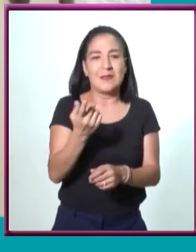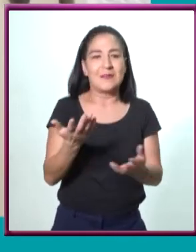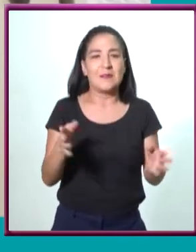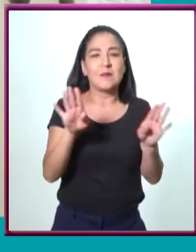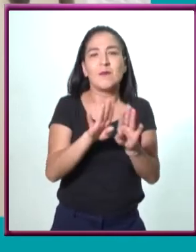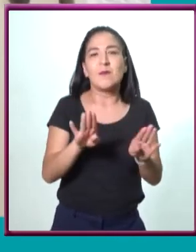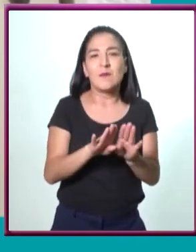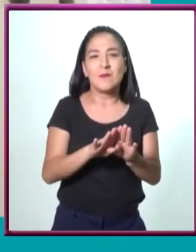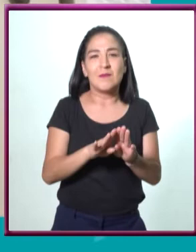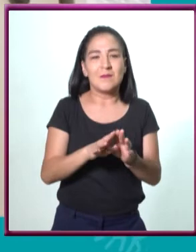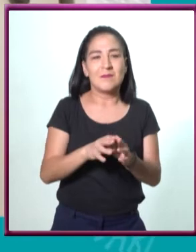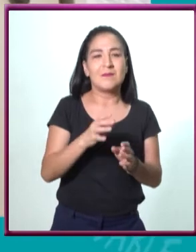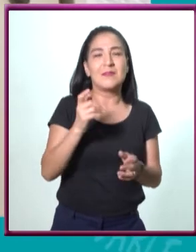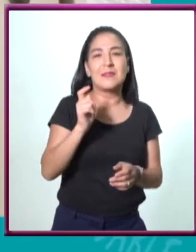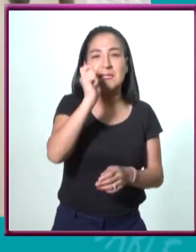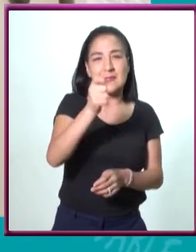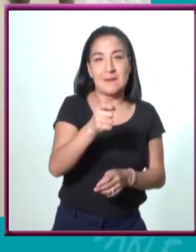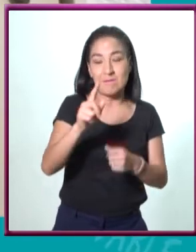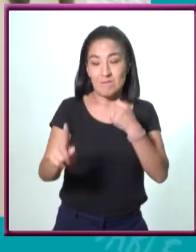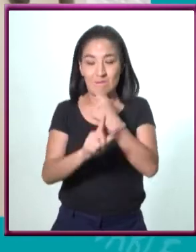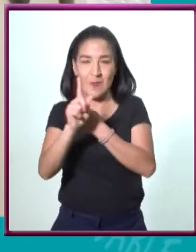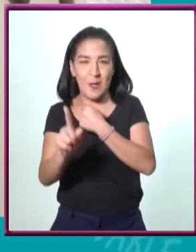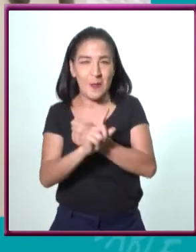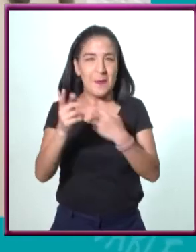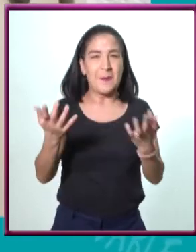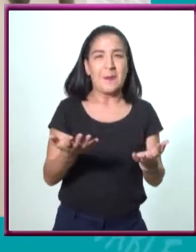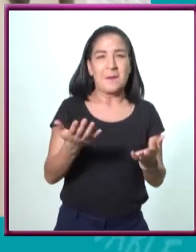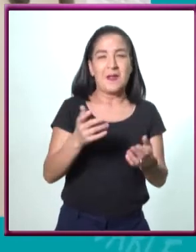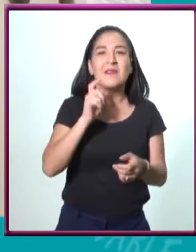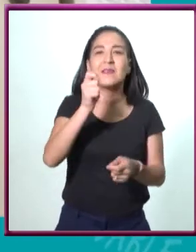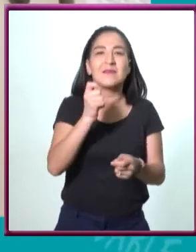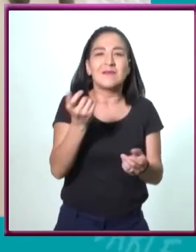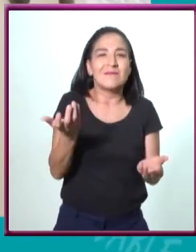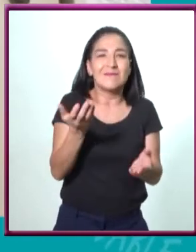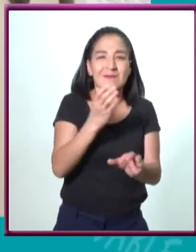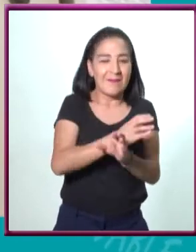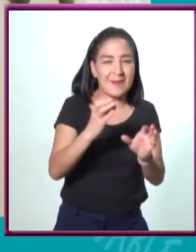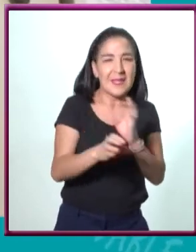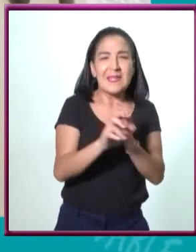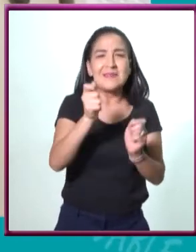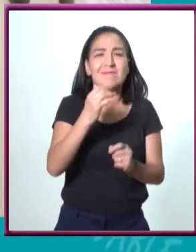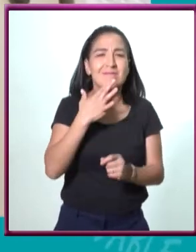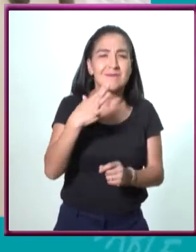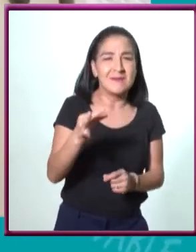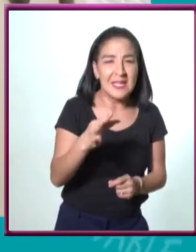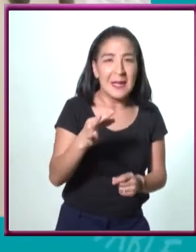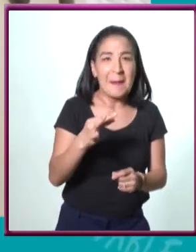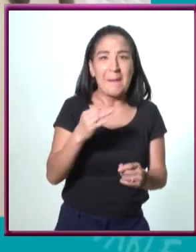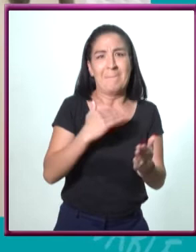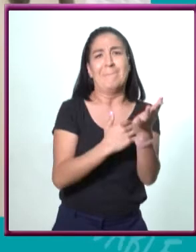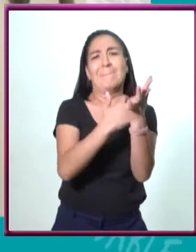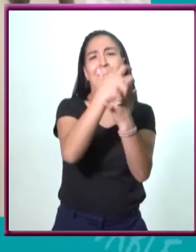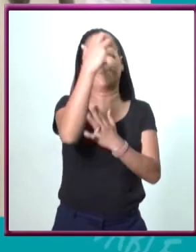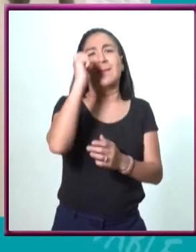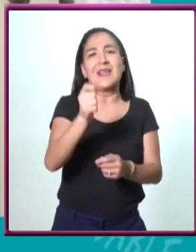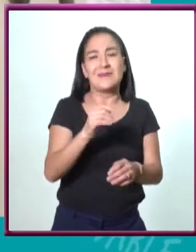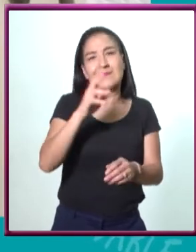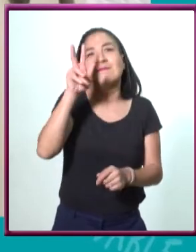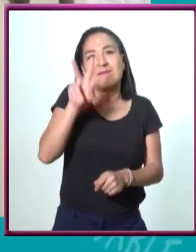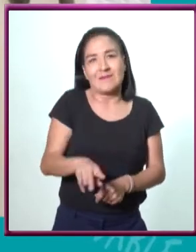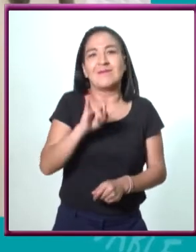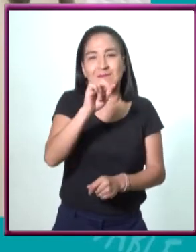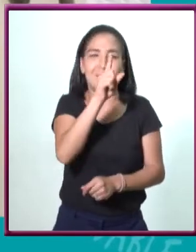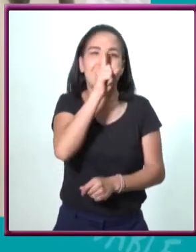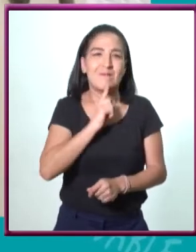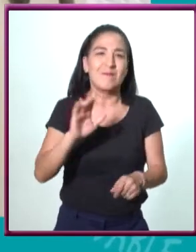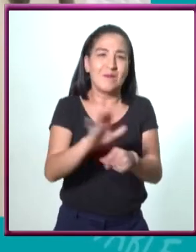realmente estás haciendo que una situación o un problema que tal vez es minúsculo lo agrandas y realmente es una